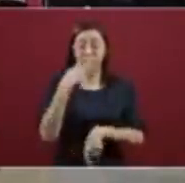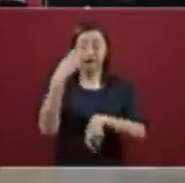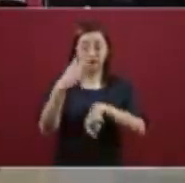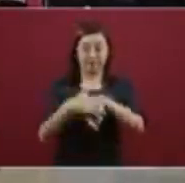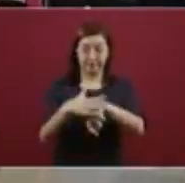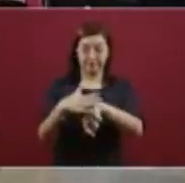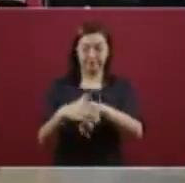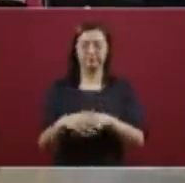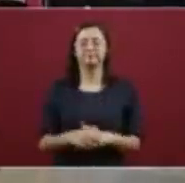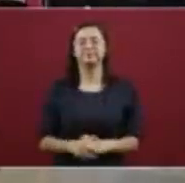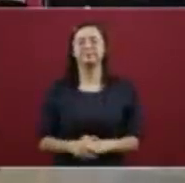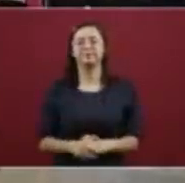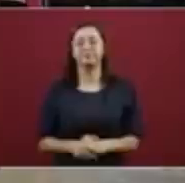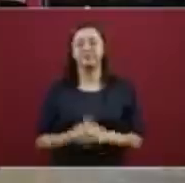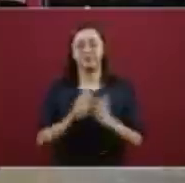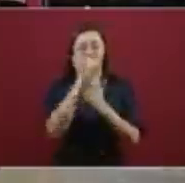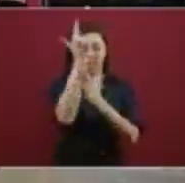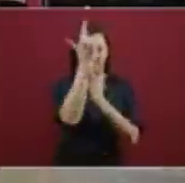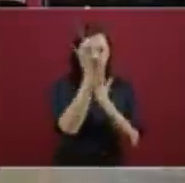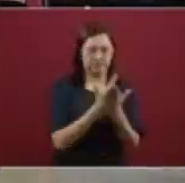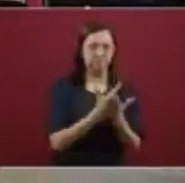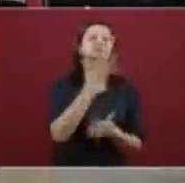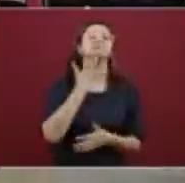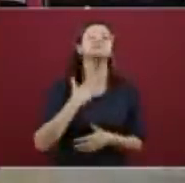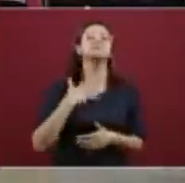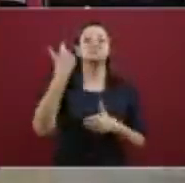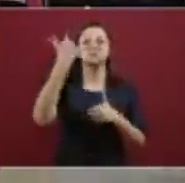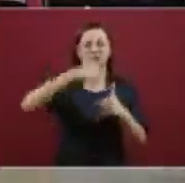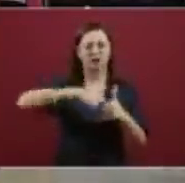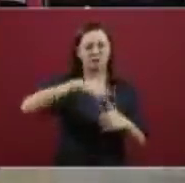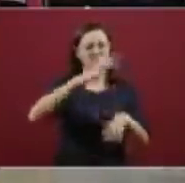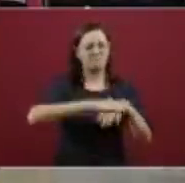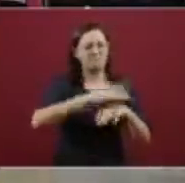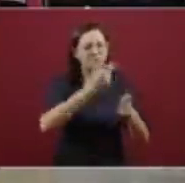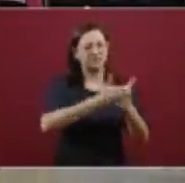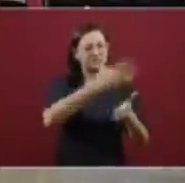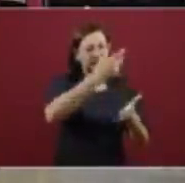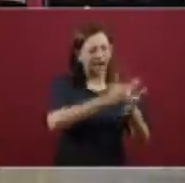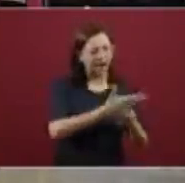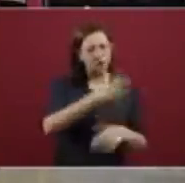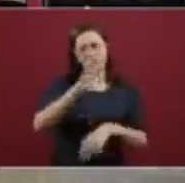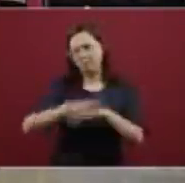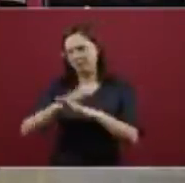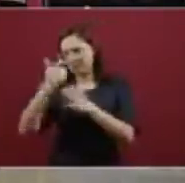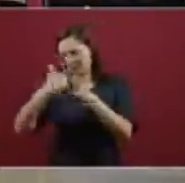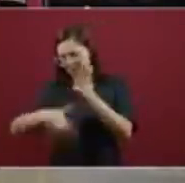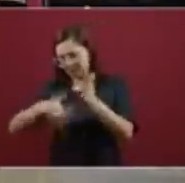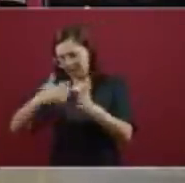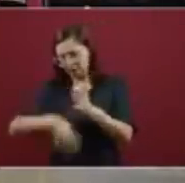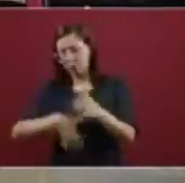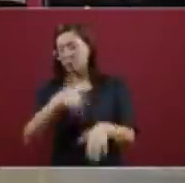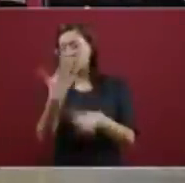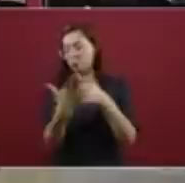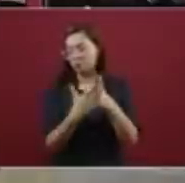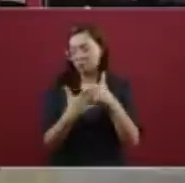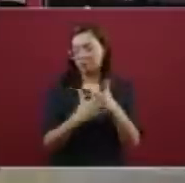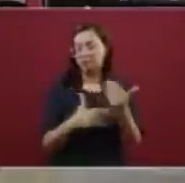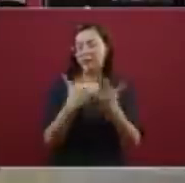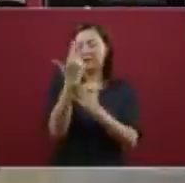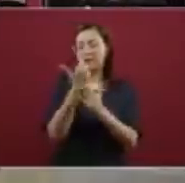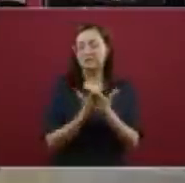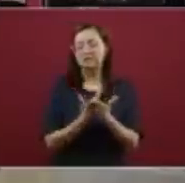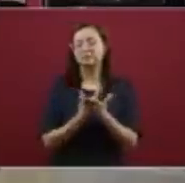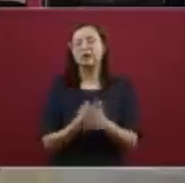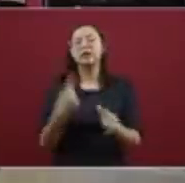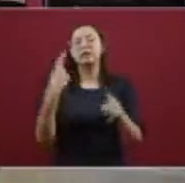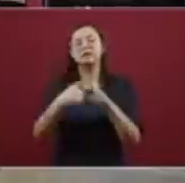conocer la lista de las gasolineras que venden más caro y más barata, también dará a conocer la lista de los dueños